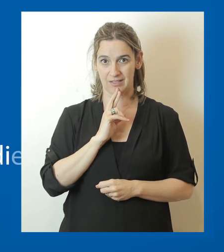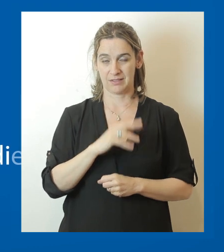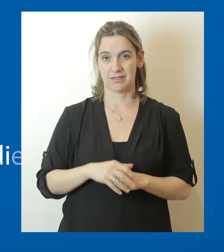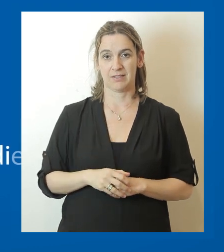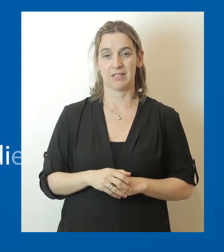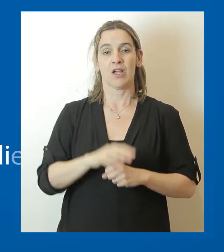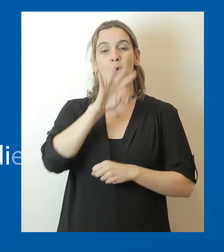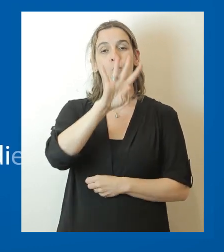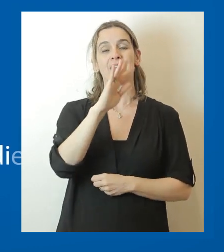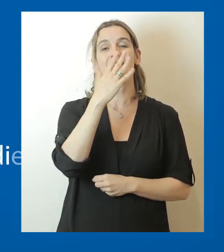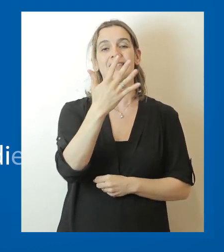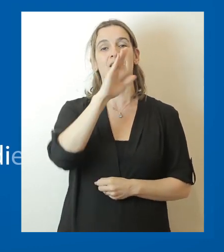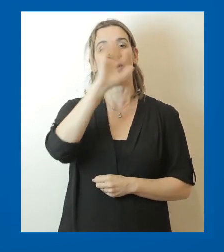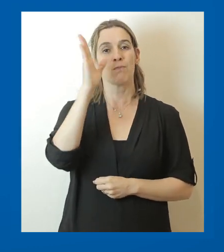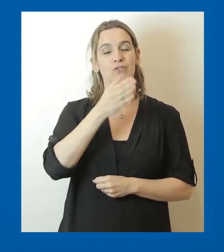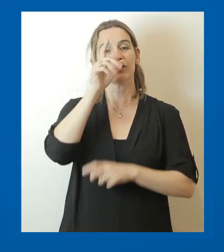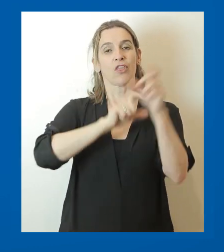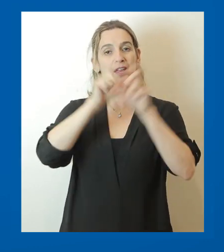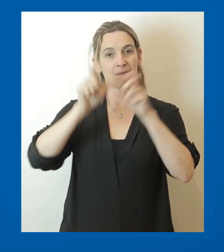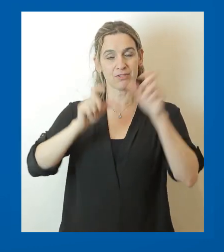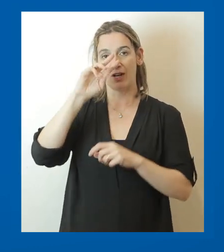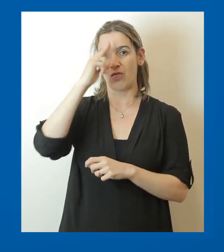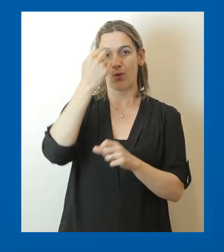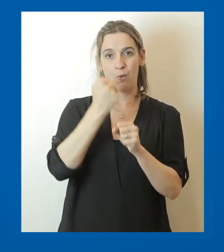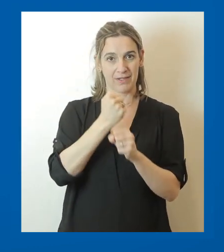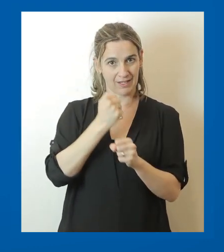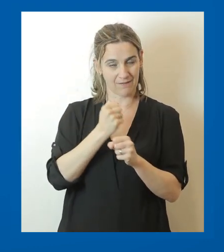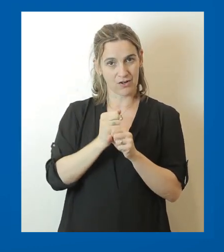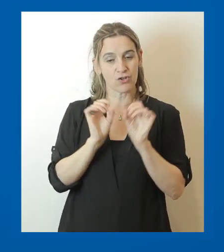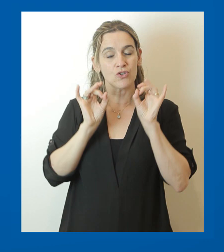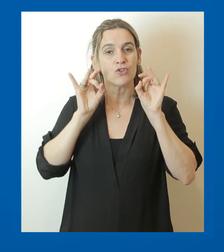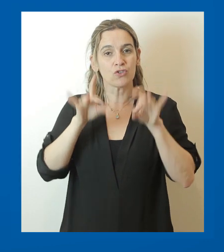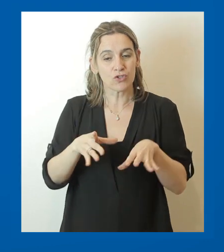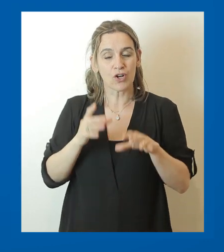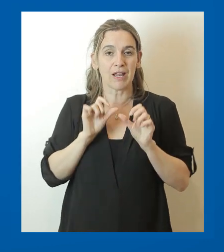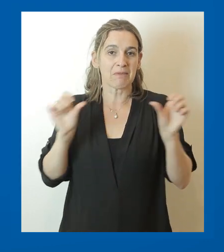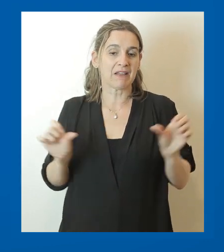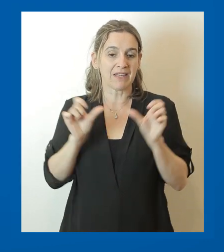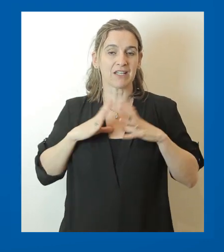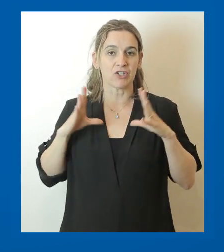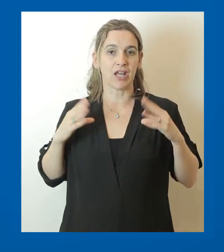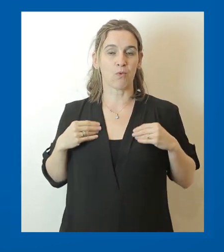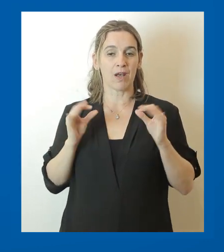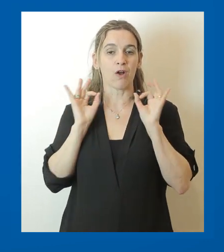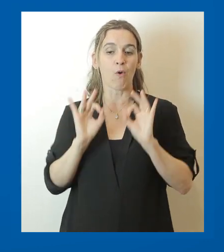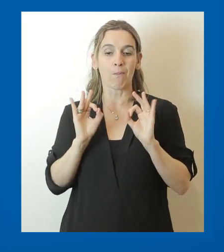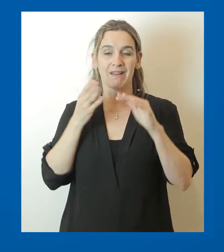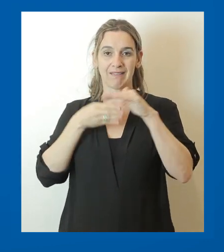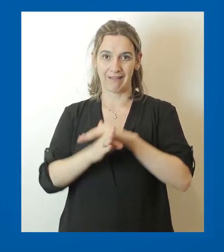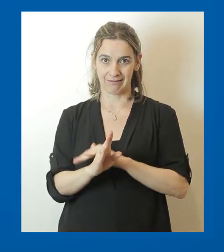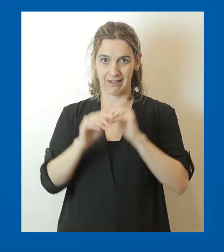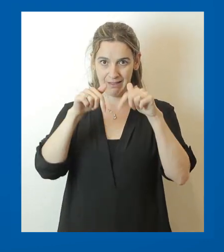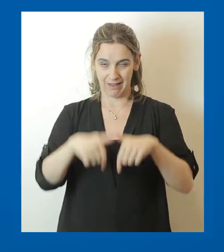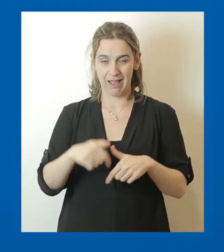el 15% afrodescendientes. El 45% de los participantes de Uruguay Trabaja solo tenía